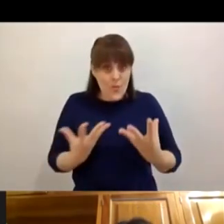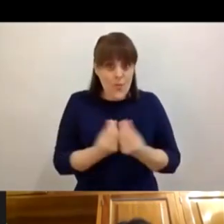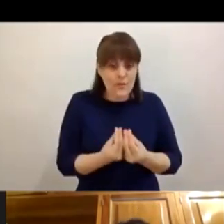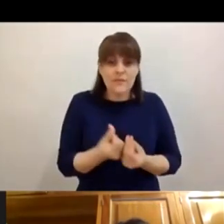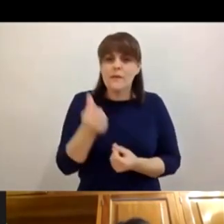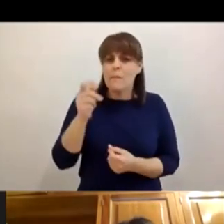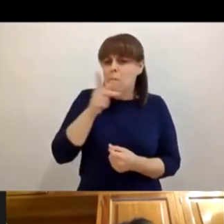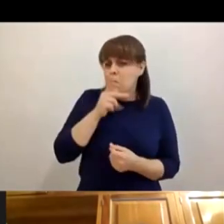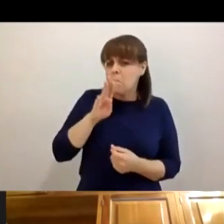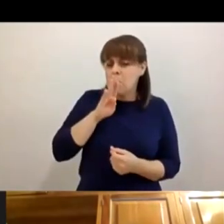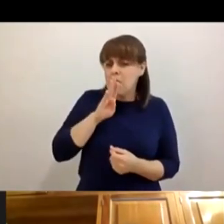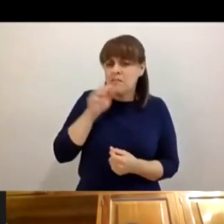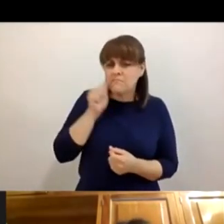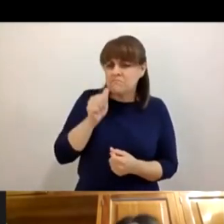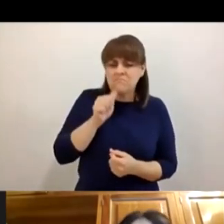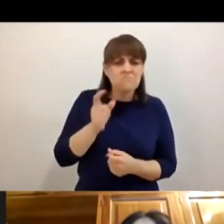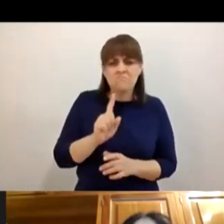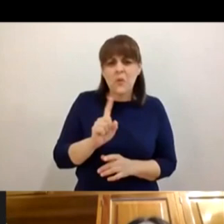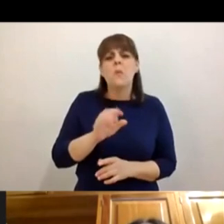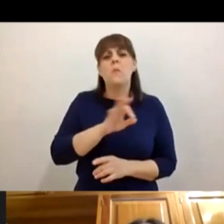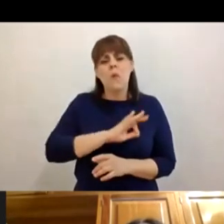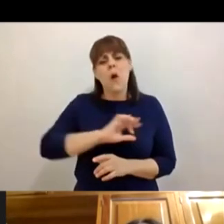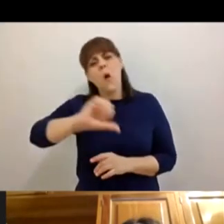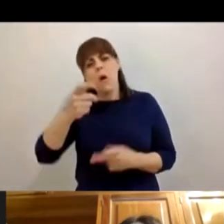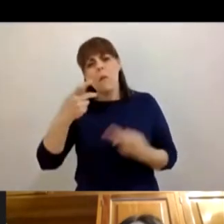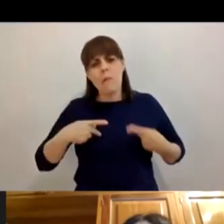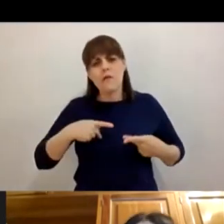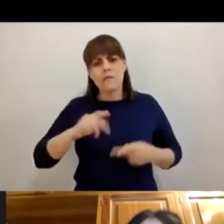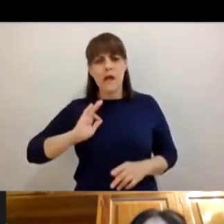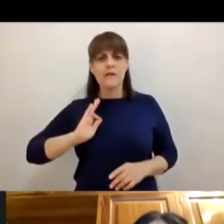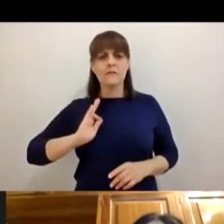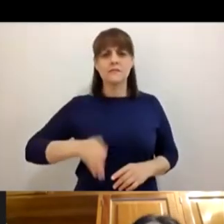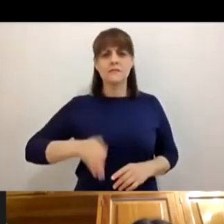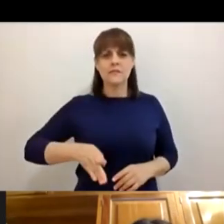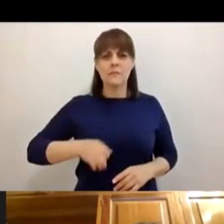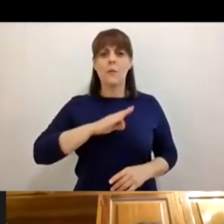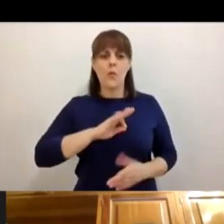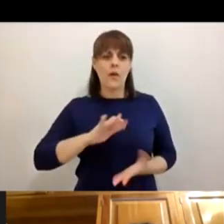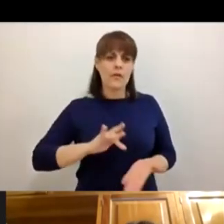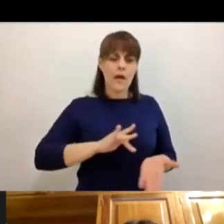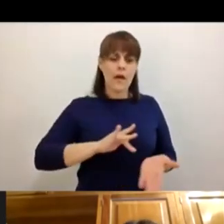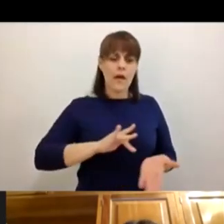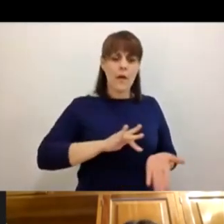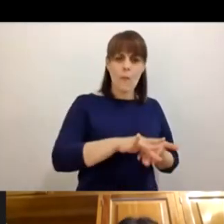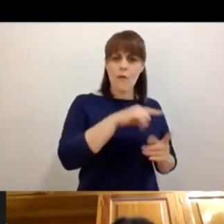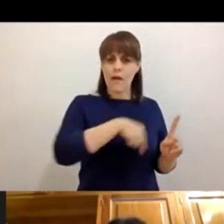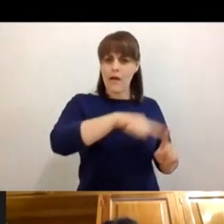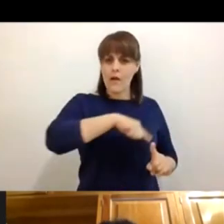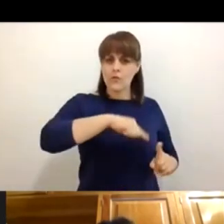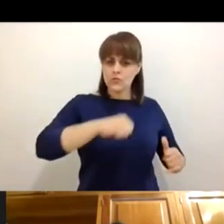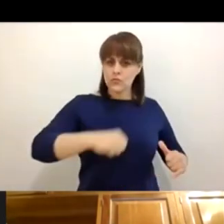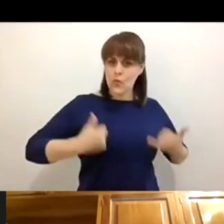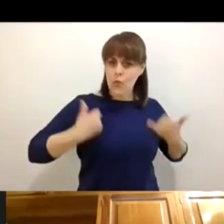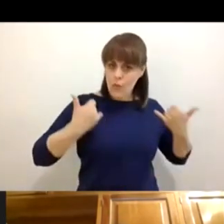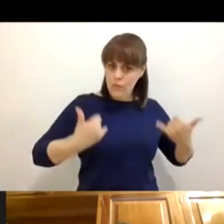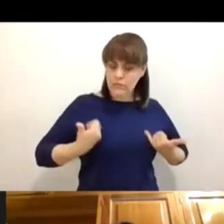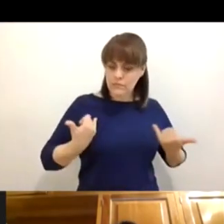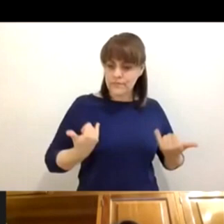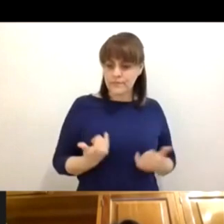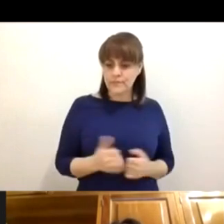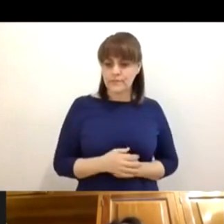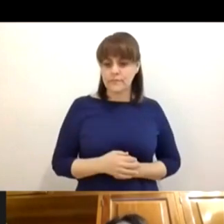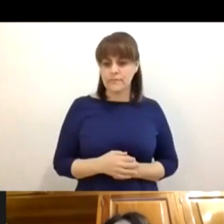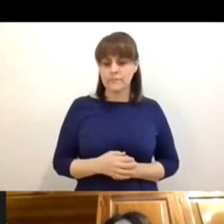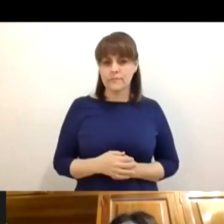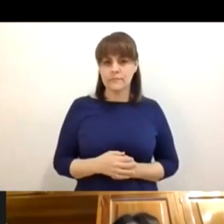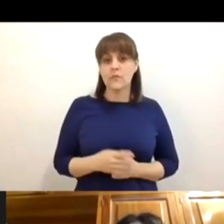¿no? Pero siempre hay alguien por ahí dispuesto a hacer esta red de apoyo para los chicos. Y bueno, nosotros también, pues